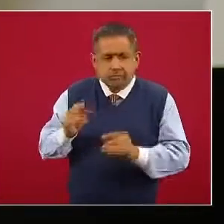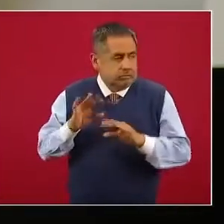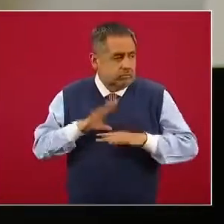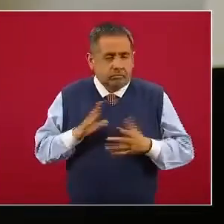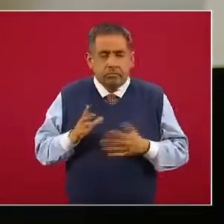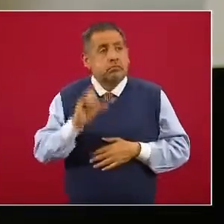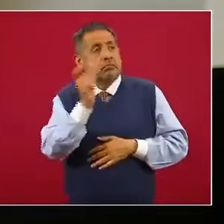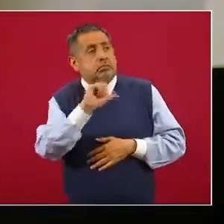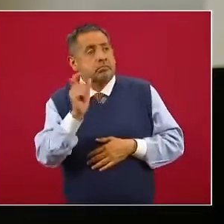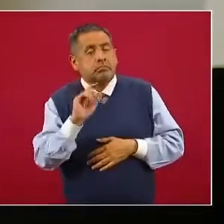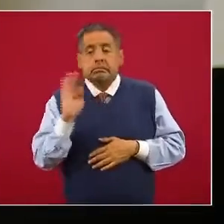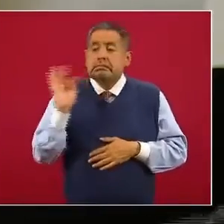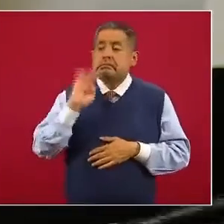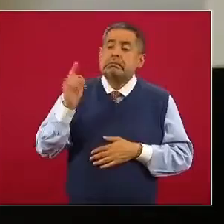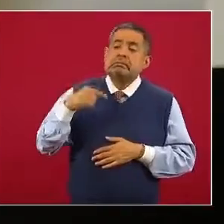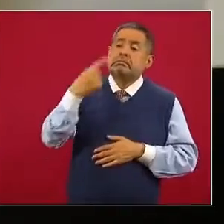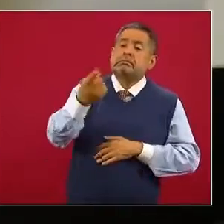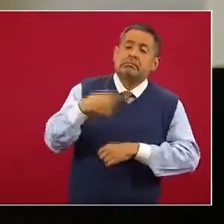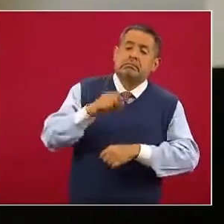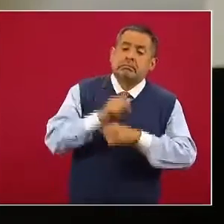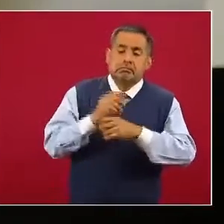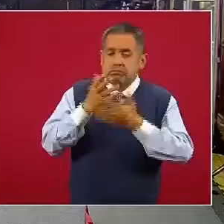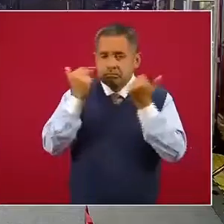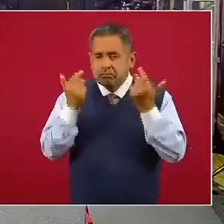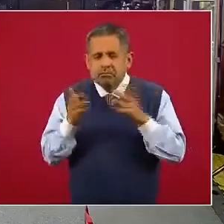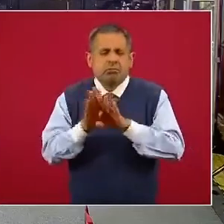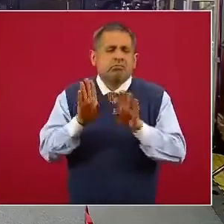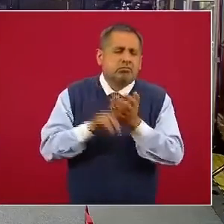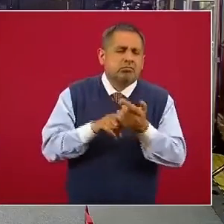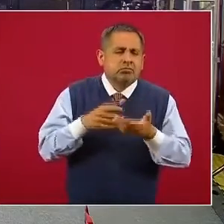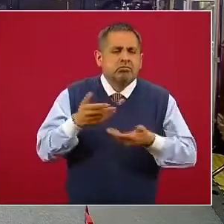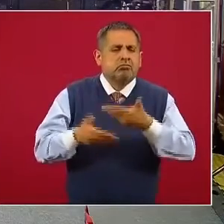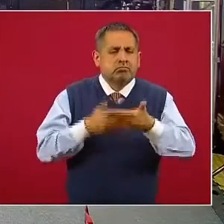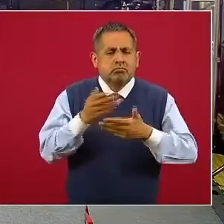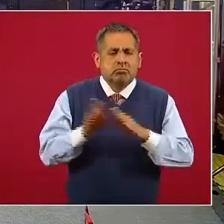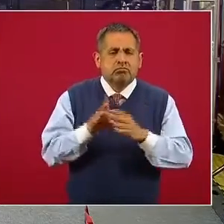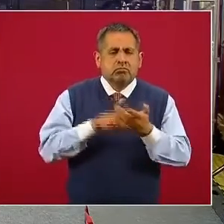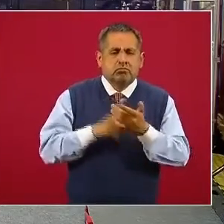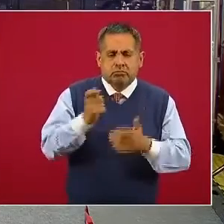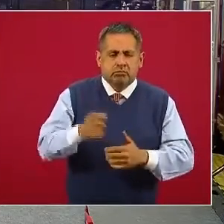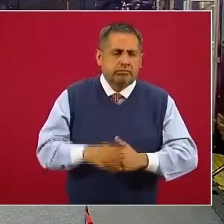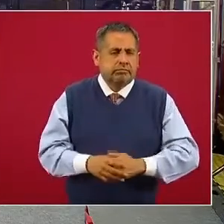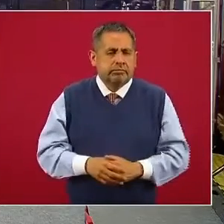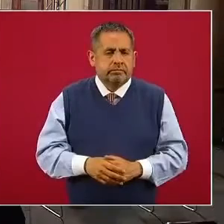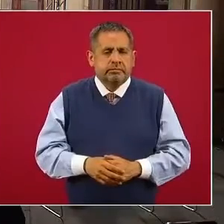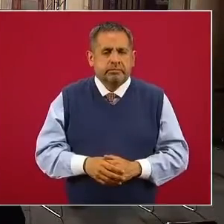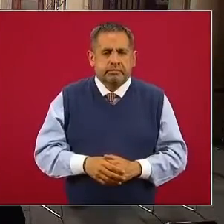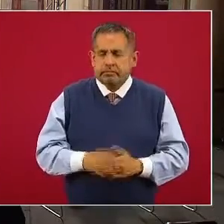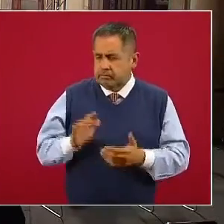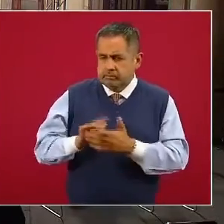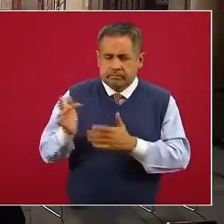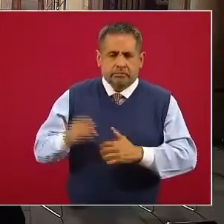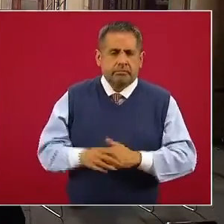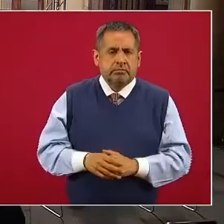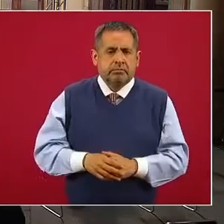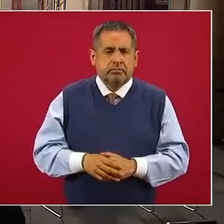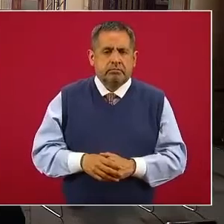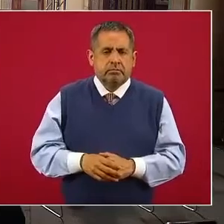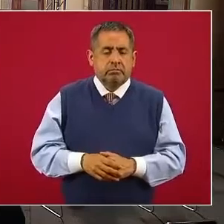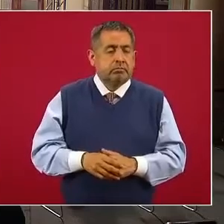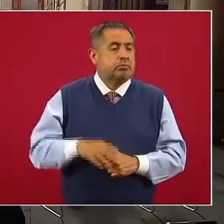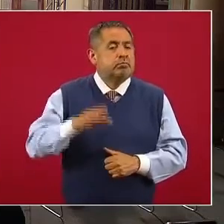llegan? Pues a lo mejor en una semana. O sea, ¿cómo va fluyendo esta cuestión? Gracias. Gracias,